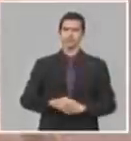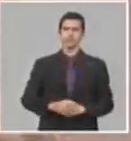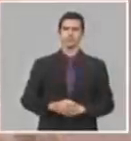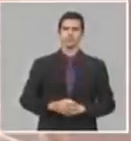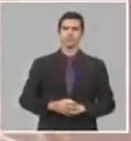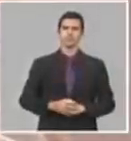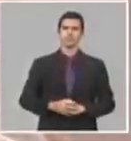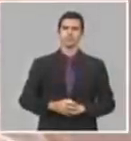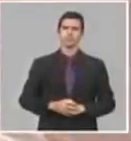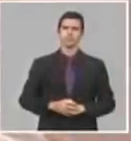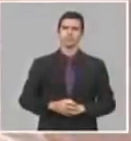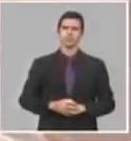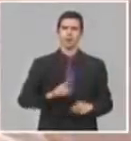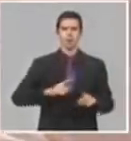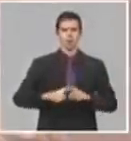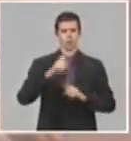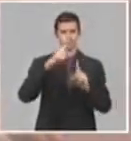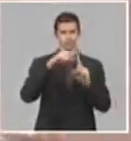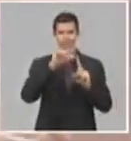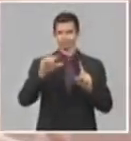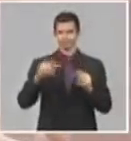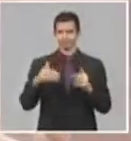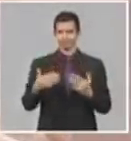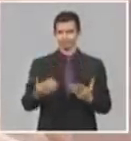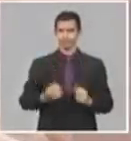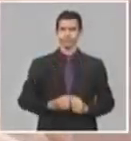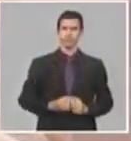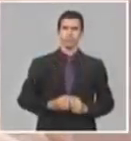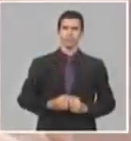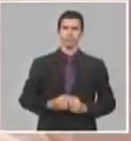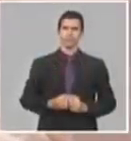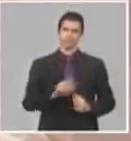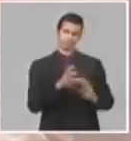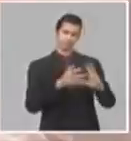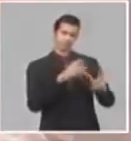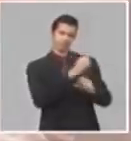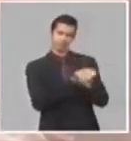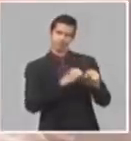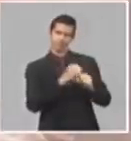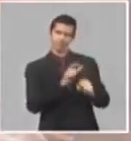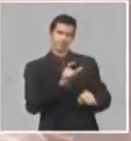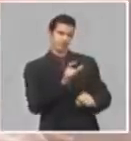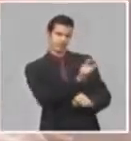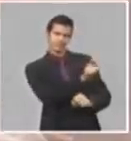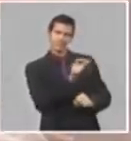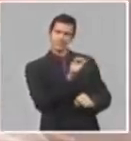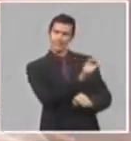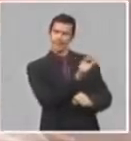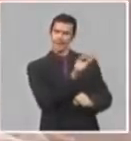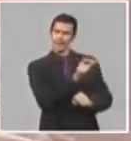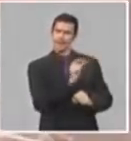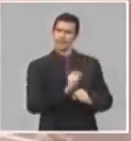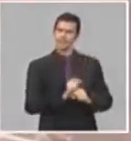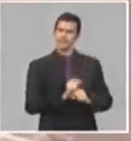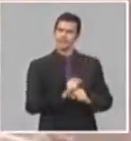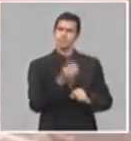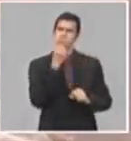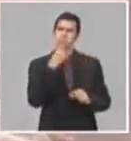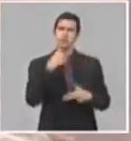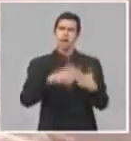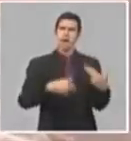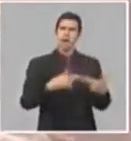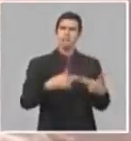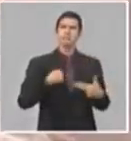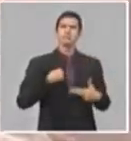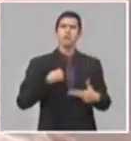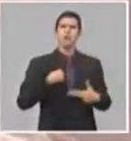Las tarjetas magnéticas se pueden utilizar para hacer extracciones de moneda nacional en efectivo,